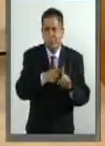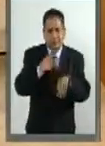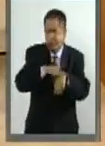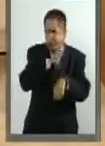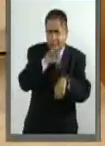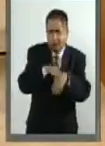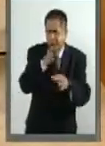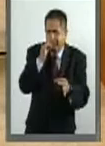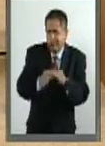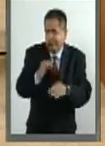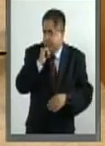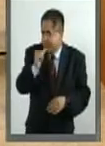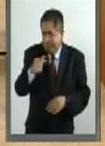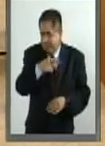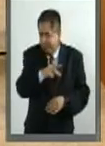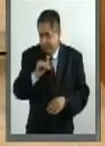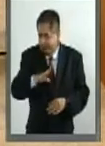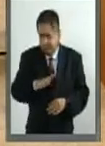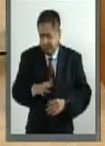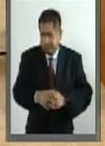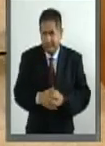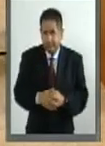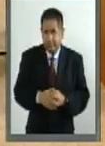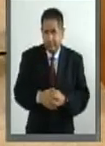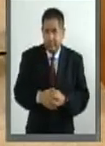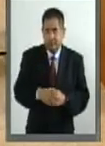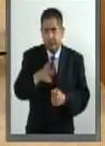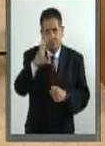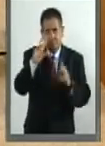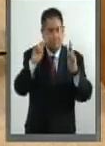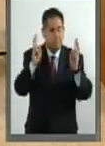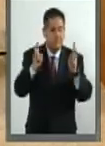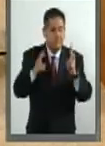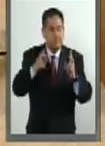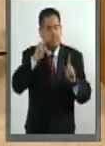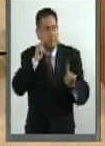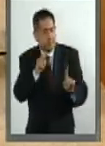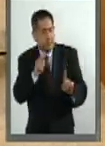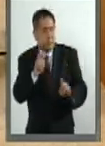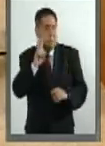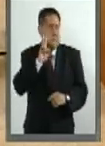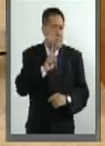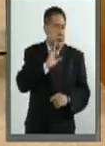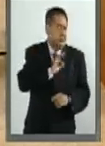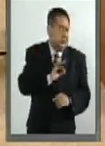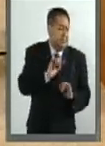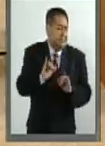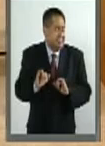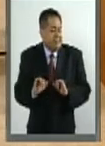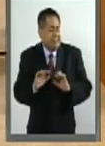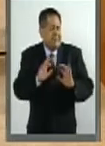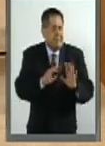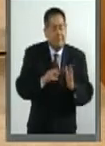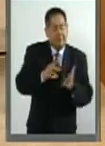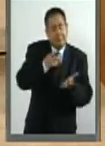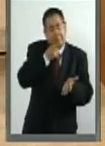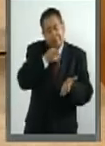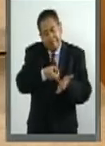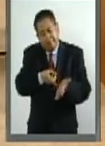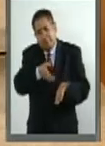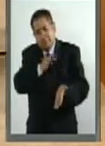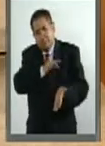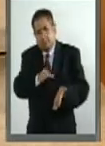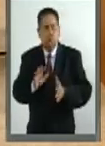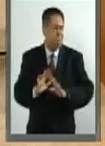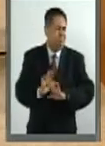estos requisitos. No es un tema de ver qué tanto se puede estirar una interpretación.